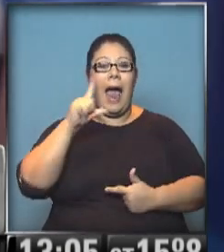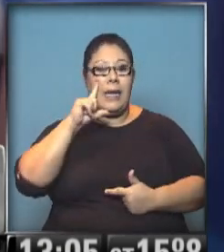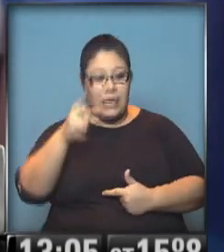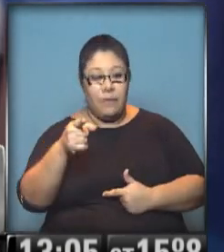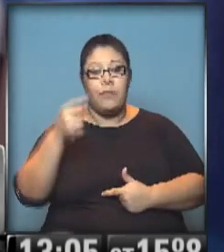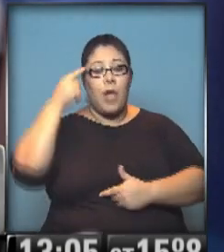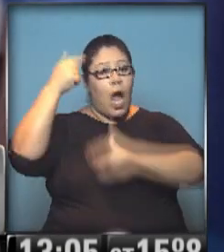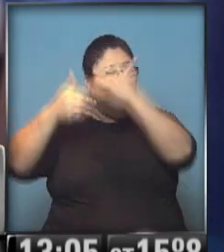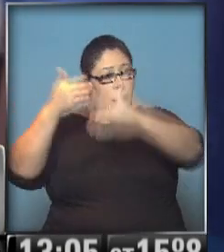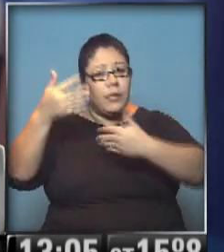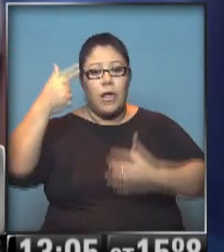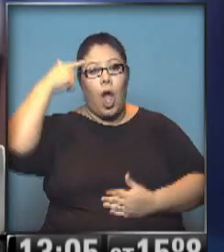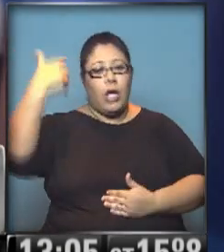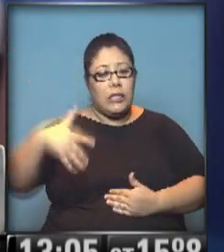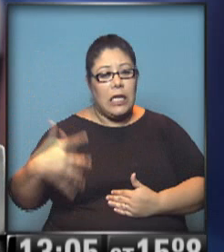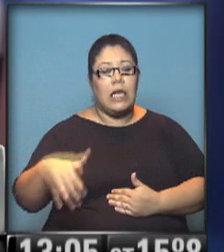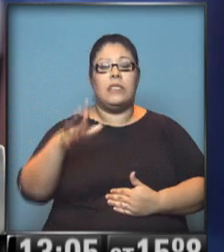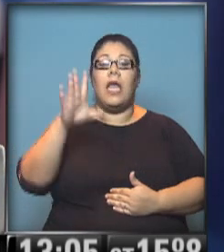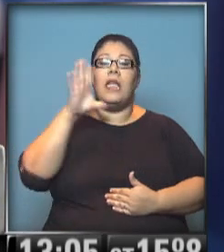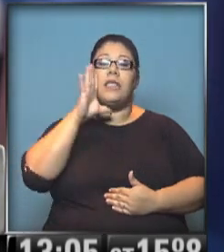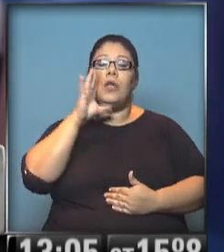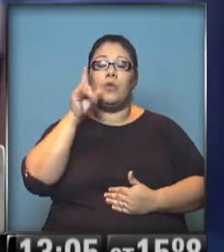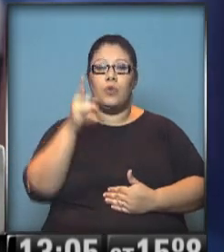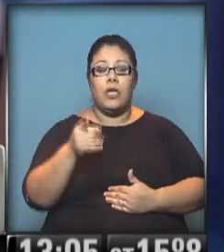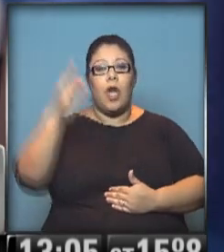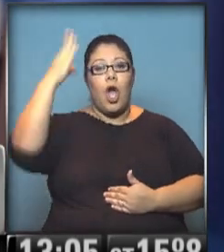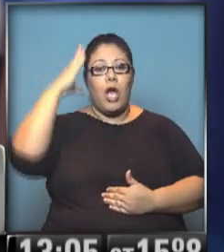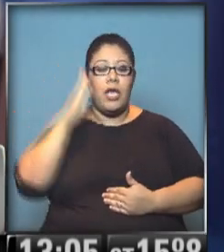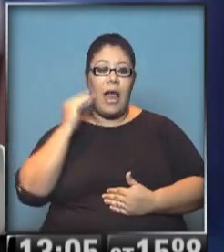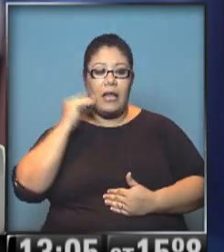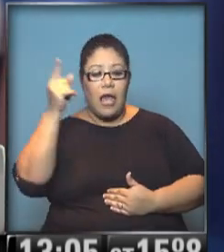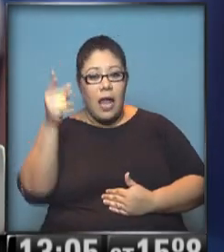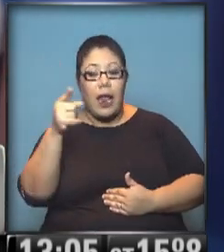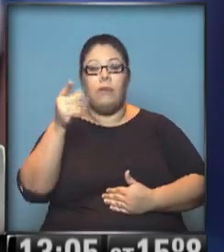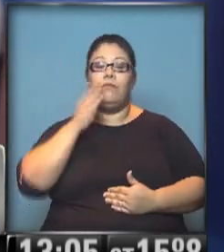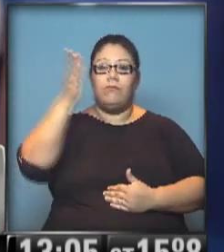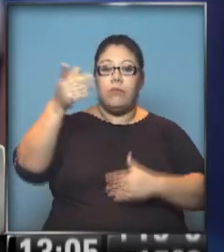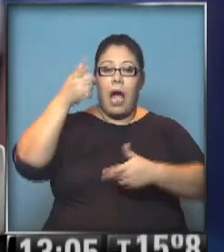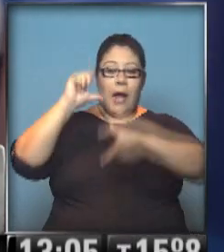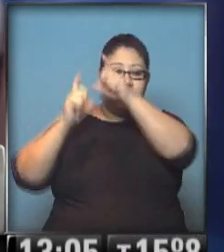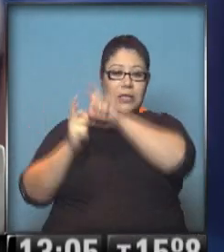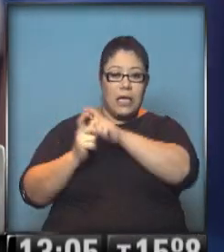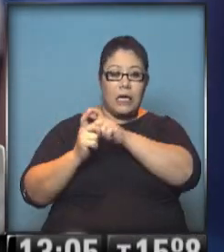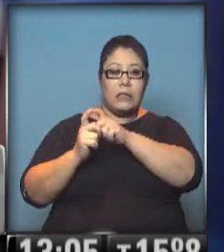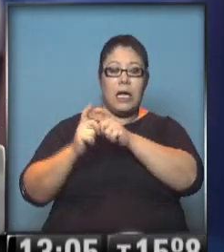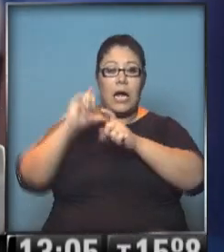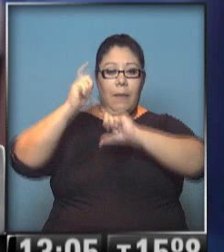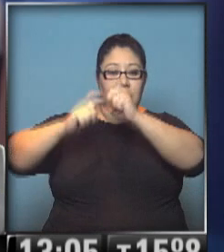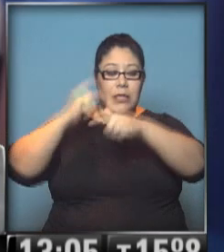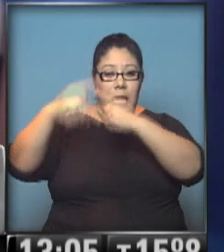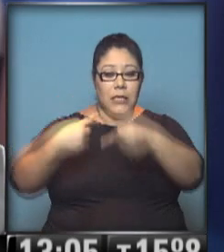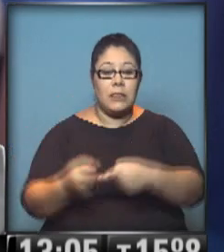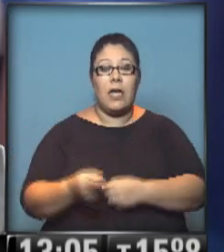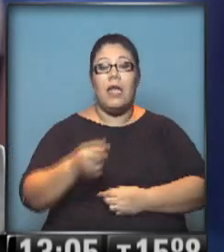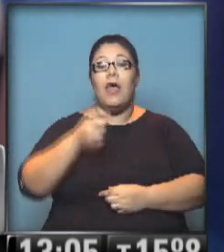capacitado, en Estados Unidos y en Inglaterra. Juan, se potenció. ¿Cuenta con los votos? ¿Cómo? ¿Cuenta con los votos no, como para no, llegar? No sé si ha llegado